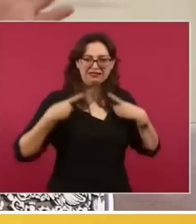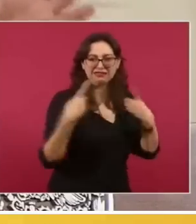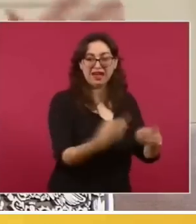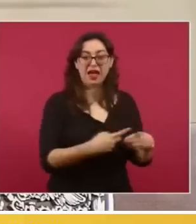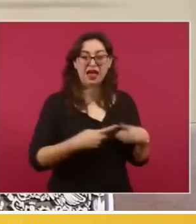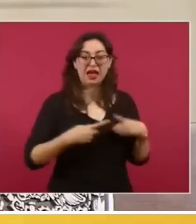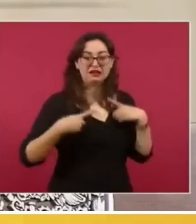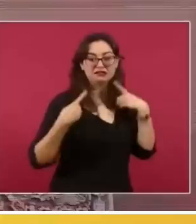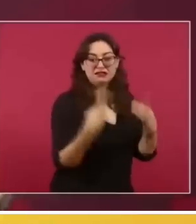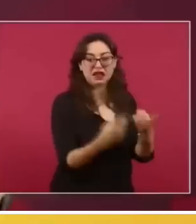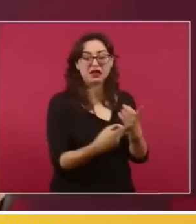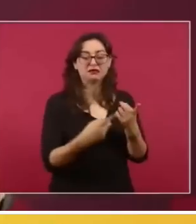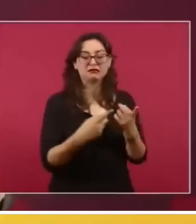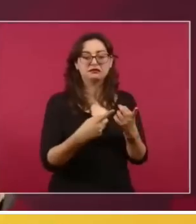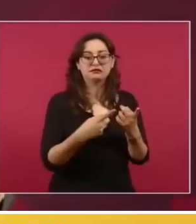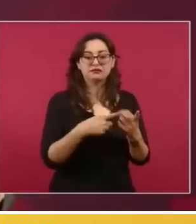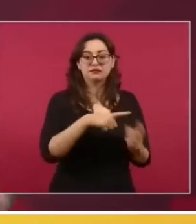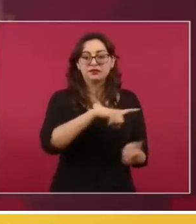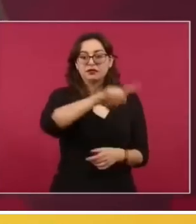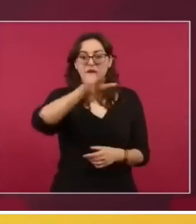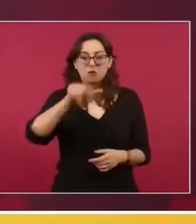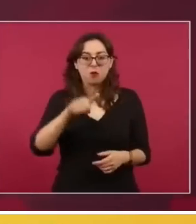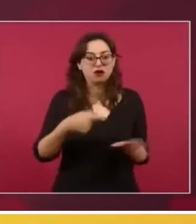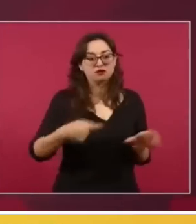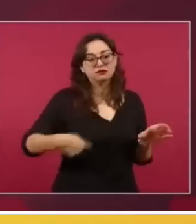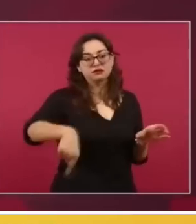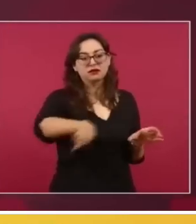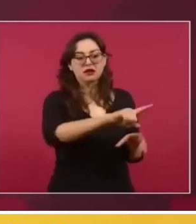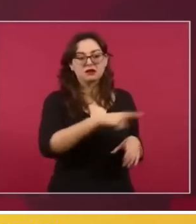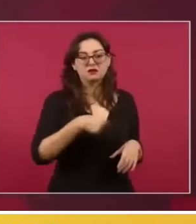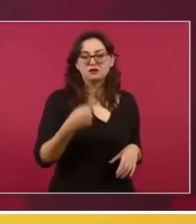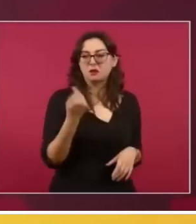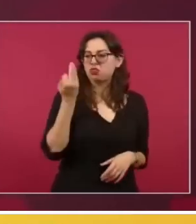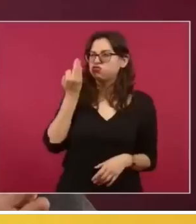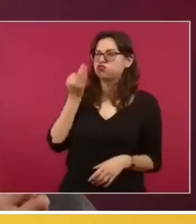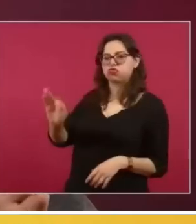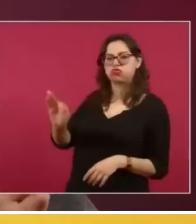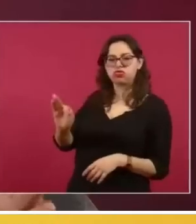un tiempo. En el payaso de las cachetadas.